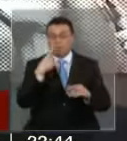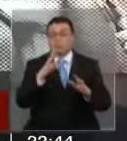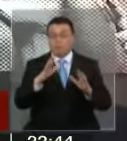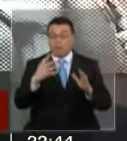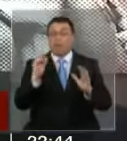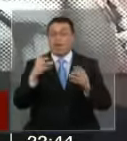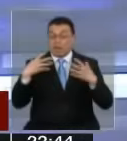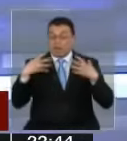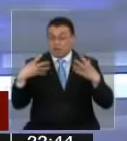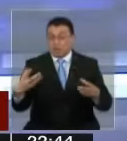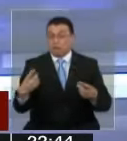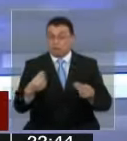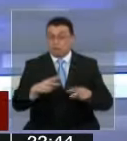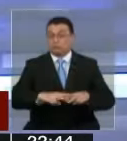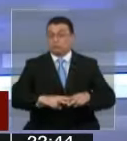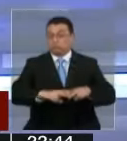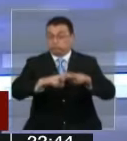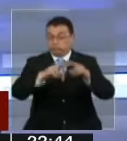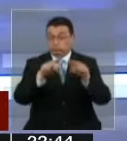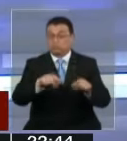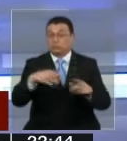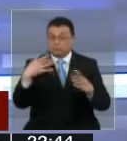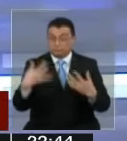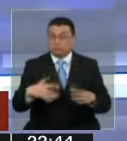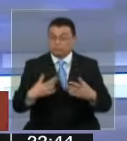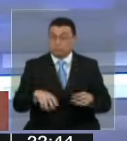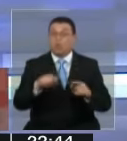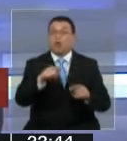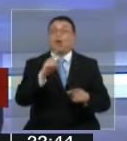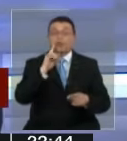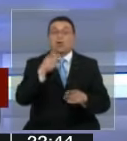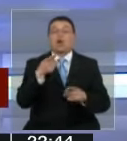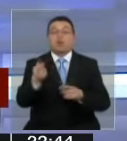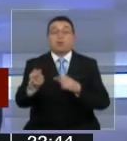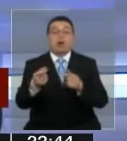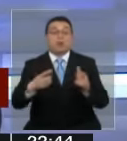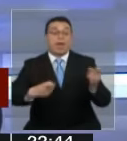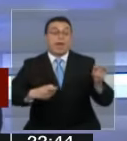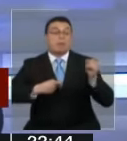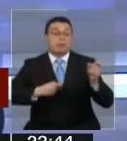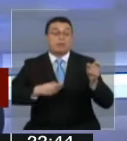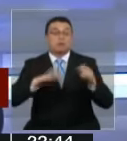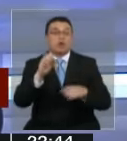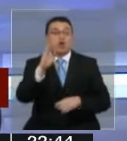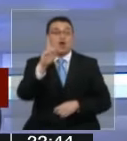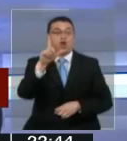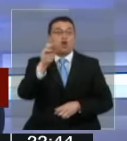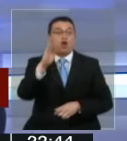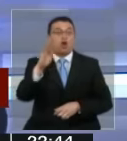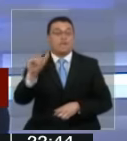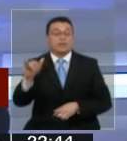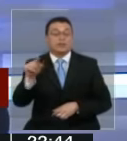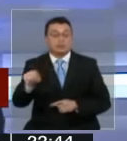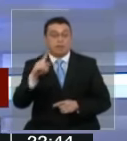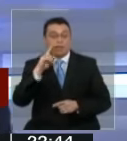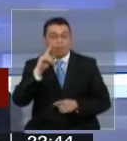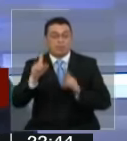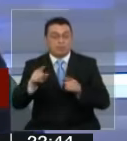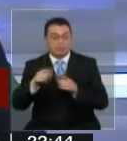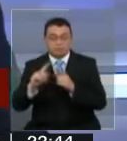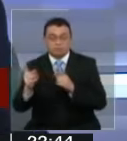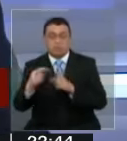del dinero involucrado, fundamentalmente, ¿cierto?, para compra de armamento, que el lobby que tiene que existir detrás de esto para que algo de esta naturaleza,